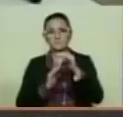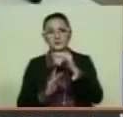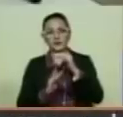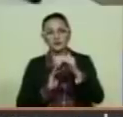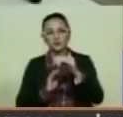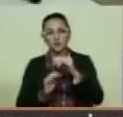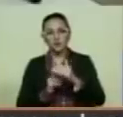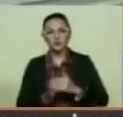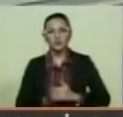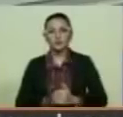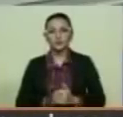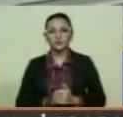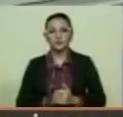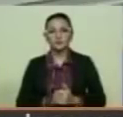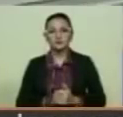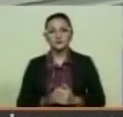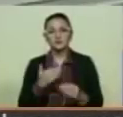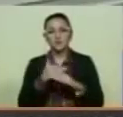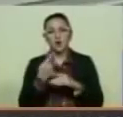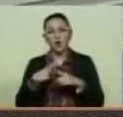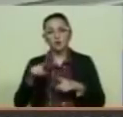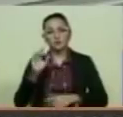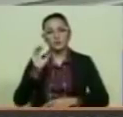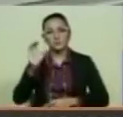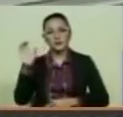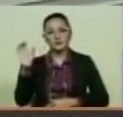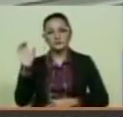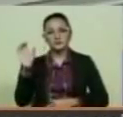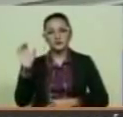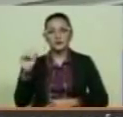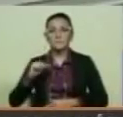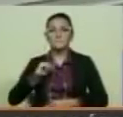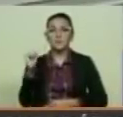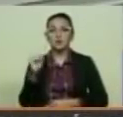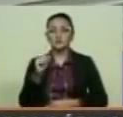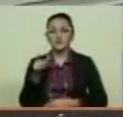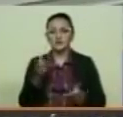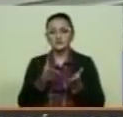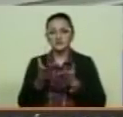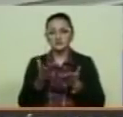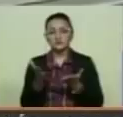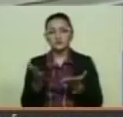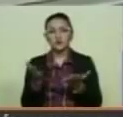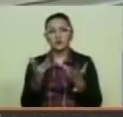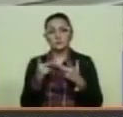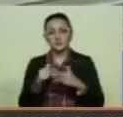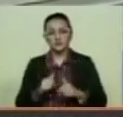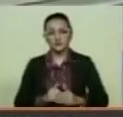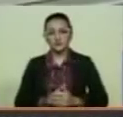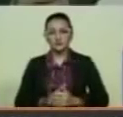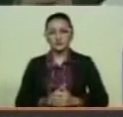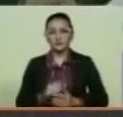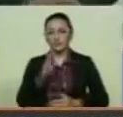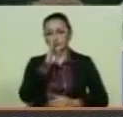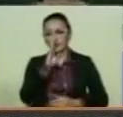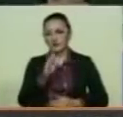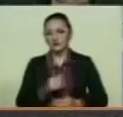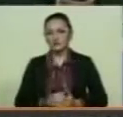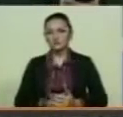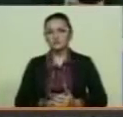como existe también en otros países donde la Policía Migratoria es un servicio administrativo directo que